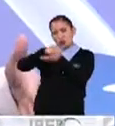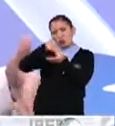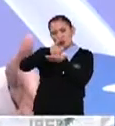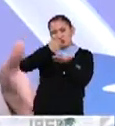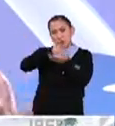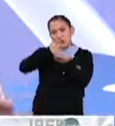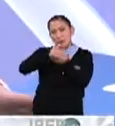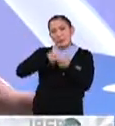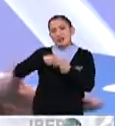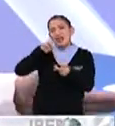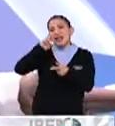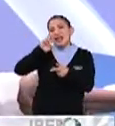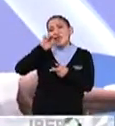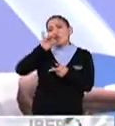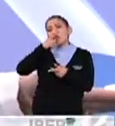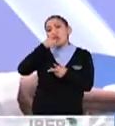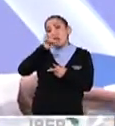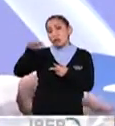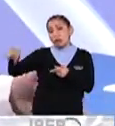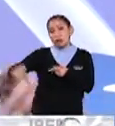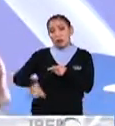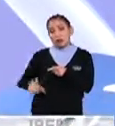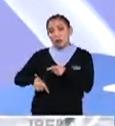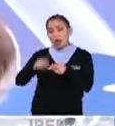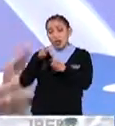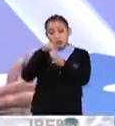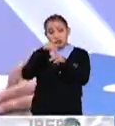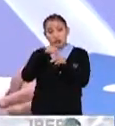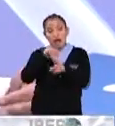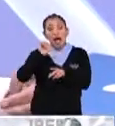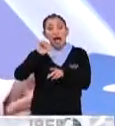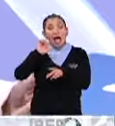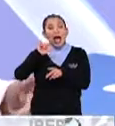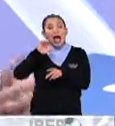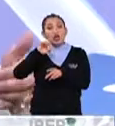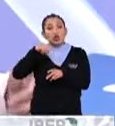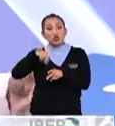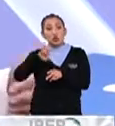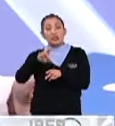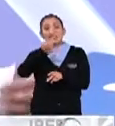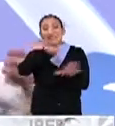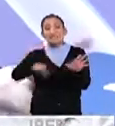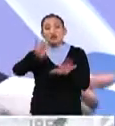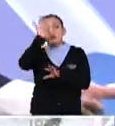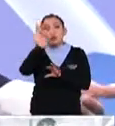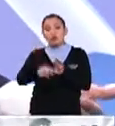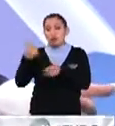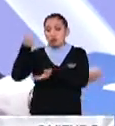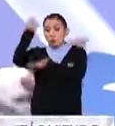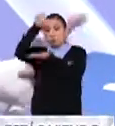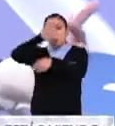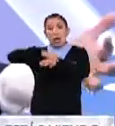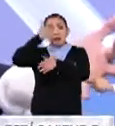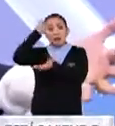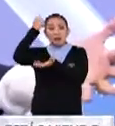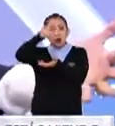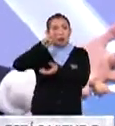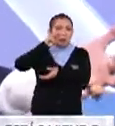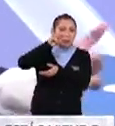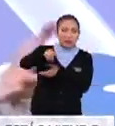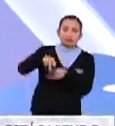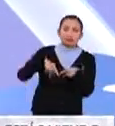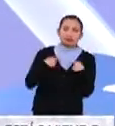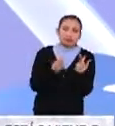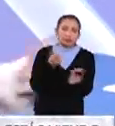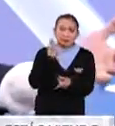en México la ACNUR la verdad ha hecho el papel del gobierno, es decir, la ACNUR ha incrementado en los últimos años 600% su presupuesto ante una